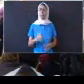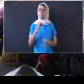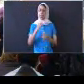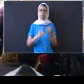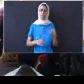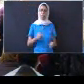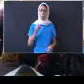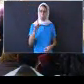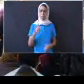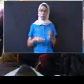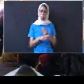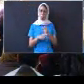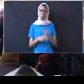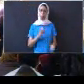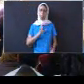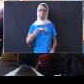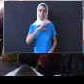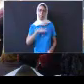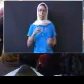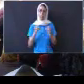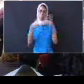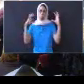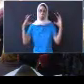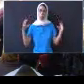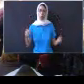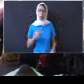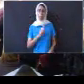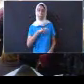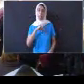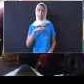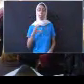Esas explosiones de carácter. a veces nos afectan.